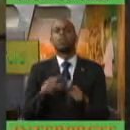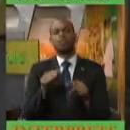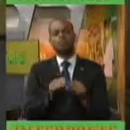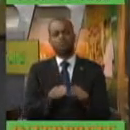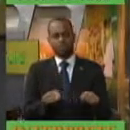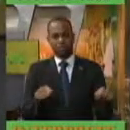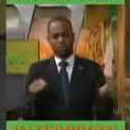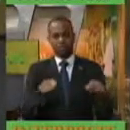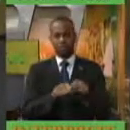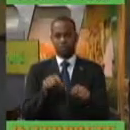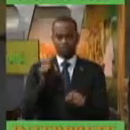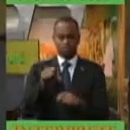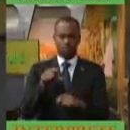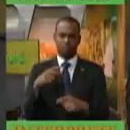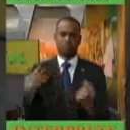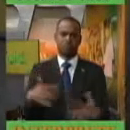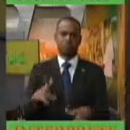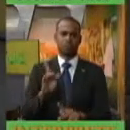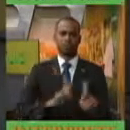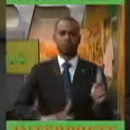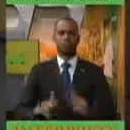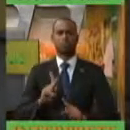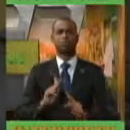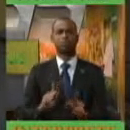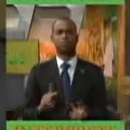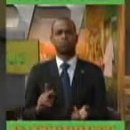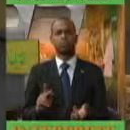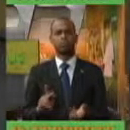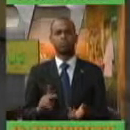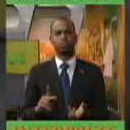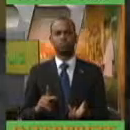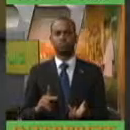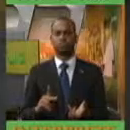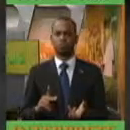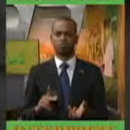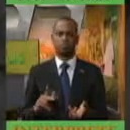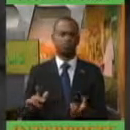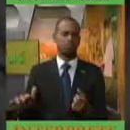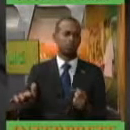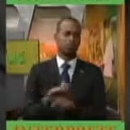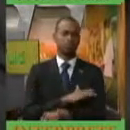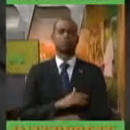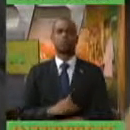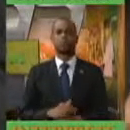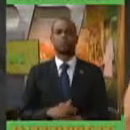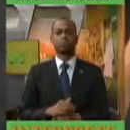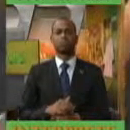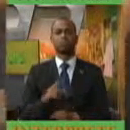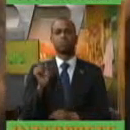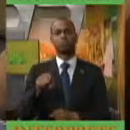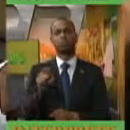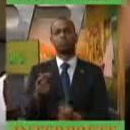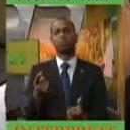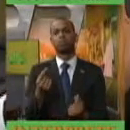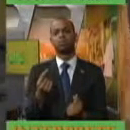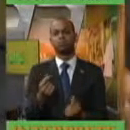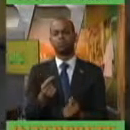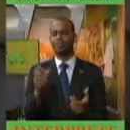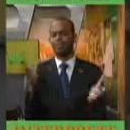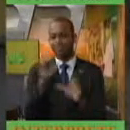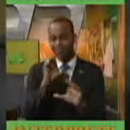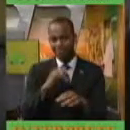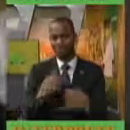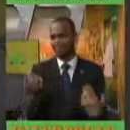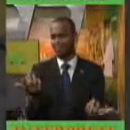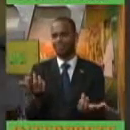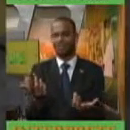está lleno de gente de esta calidad. Lleno de ellos. Entonces tú tienes que salir a buscarlos, hay